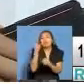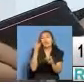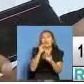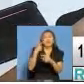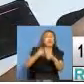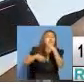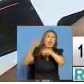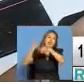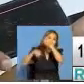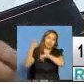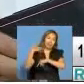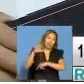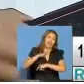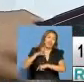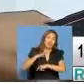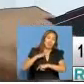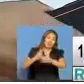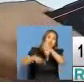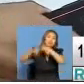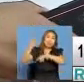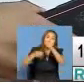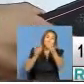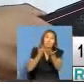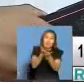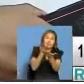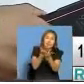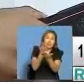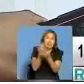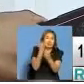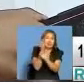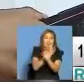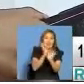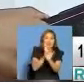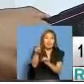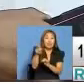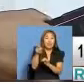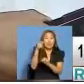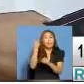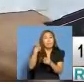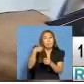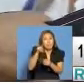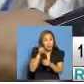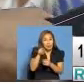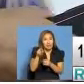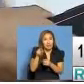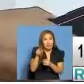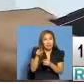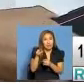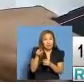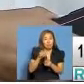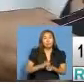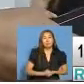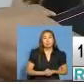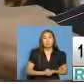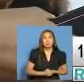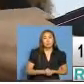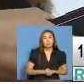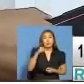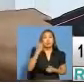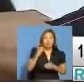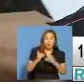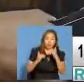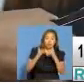trámite, todo es una presentación que se hizo en Cancillería, pero que de alguna manera son pasos